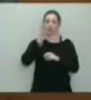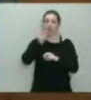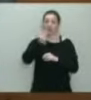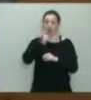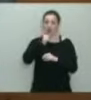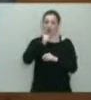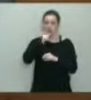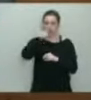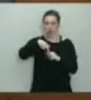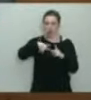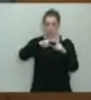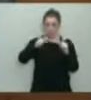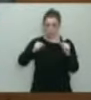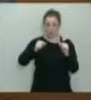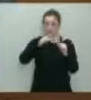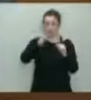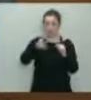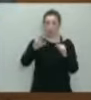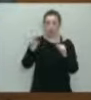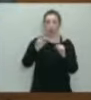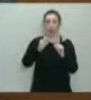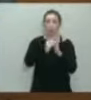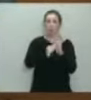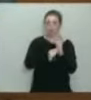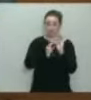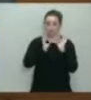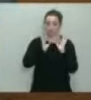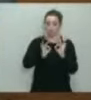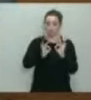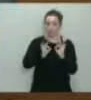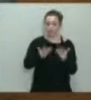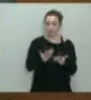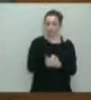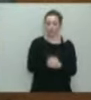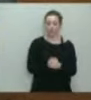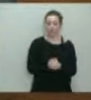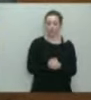Asturias, que en su caso contemplase las exenciones a que haya lugar.